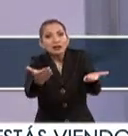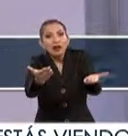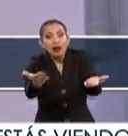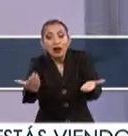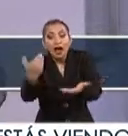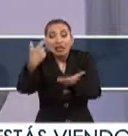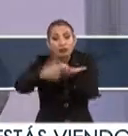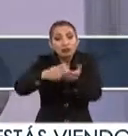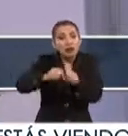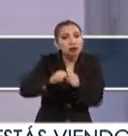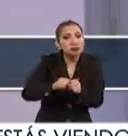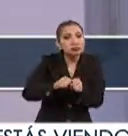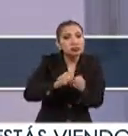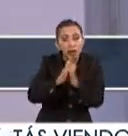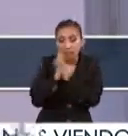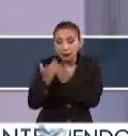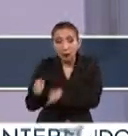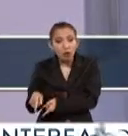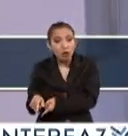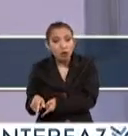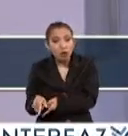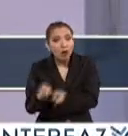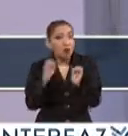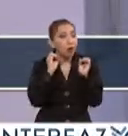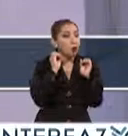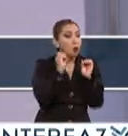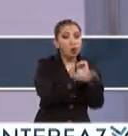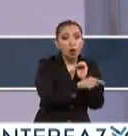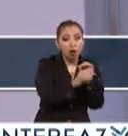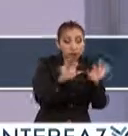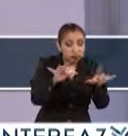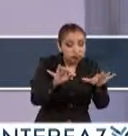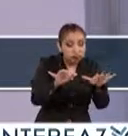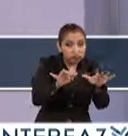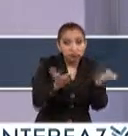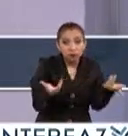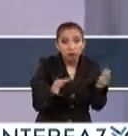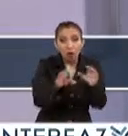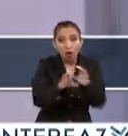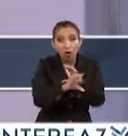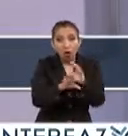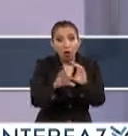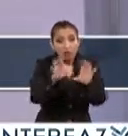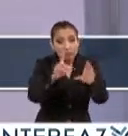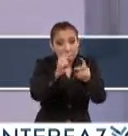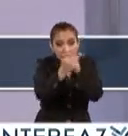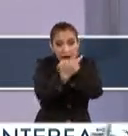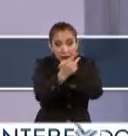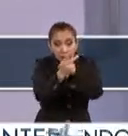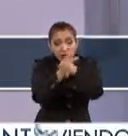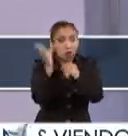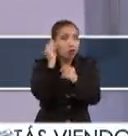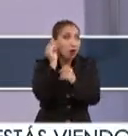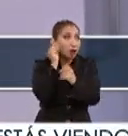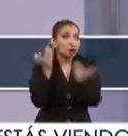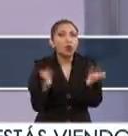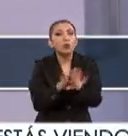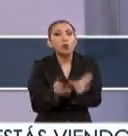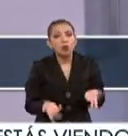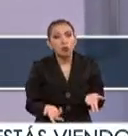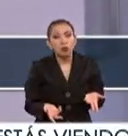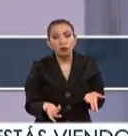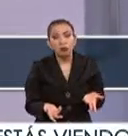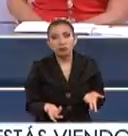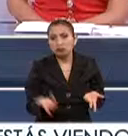aula, en un libro, en una pantalla de televisión o a través de las ondas radiofónicas.